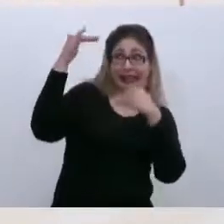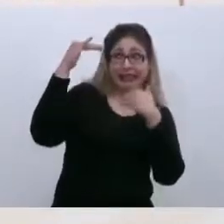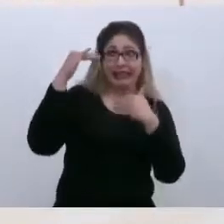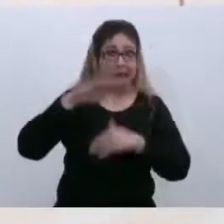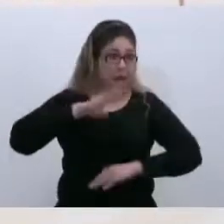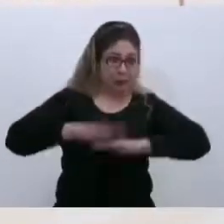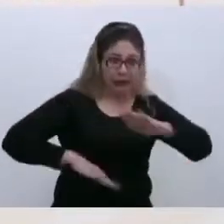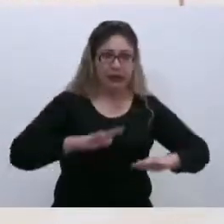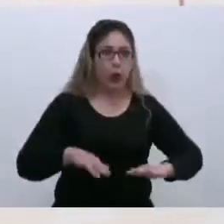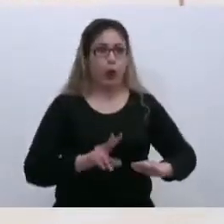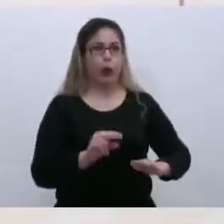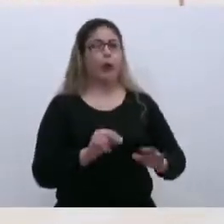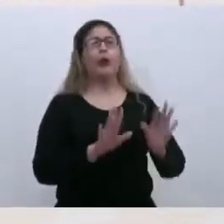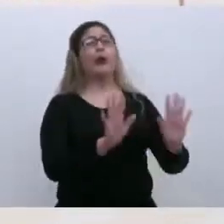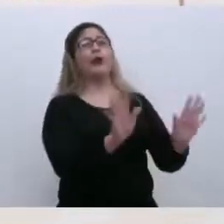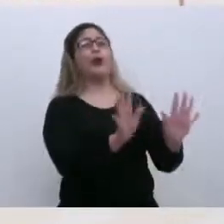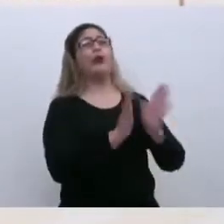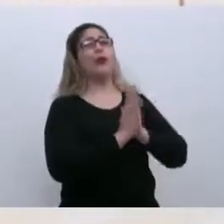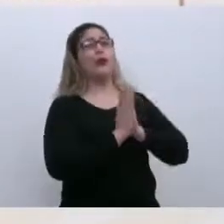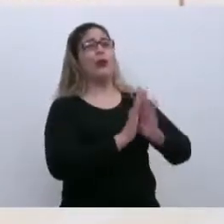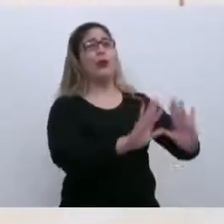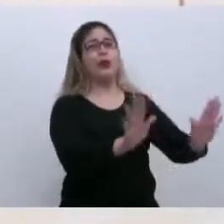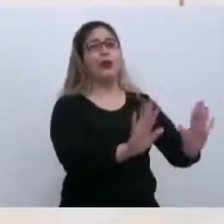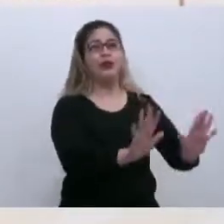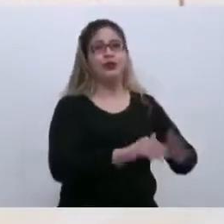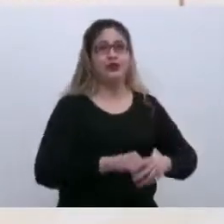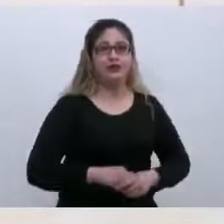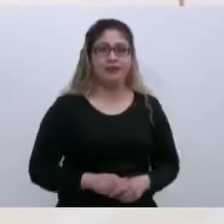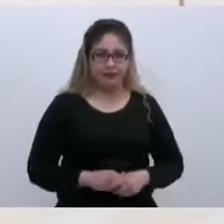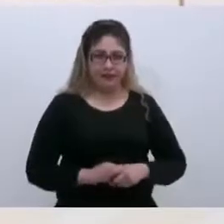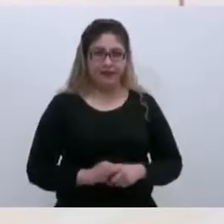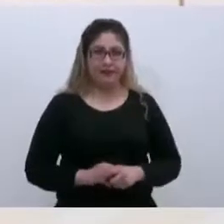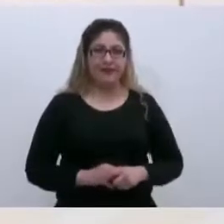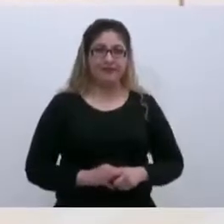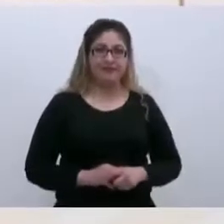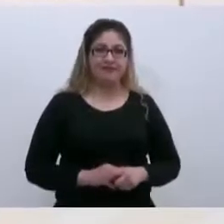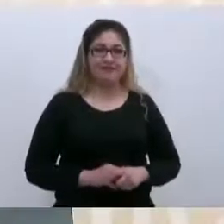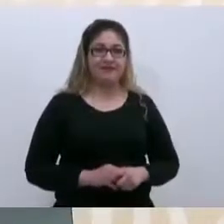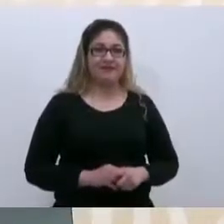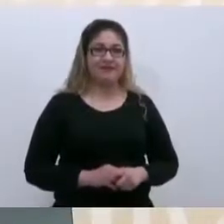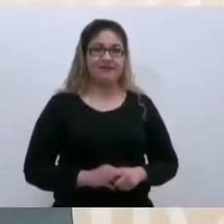repunte, porque hay esa